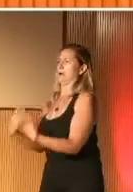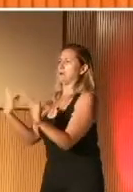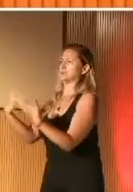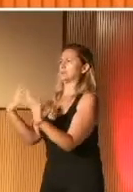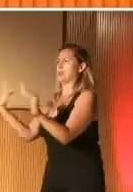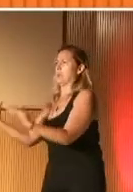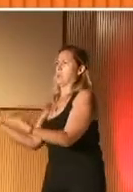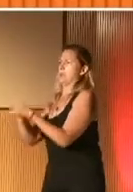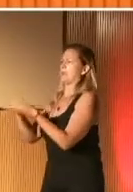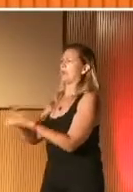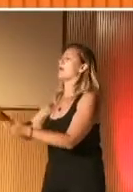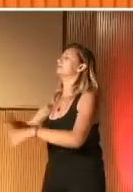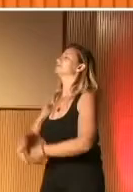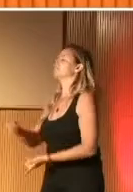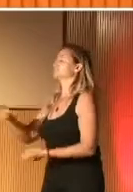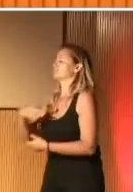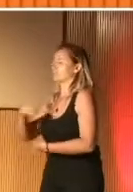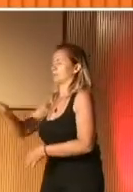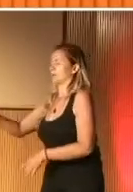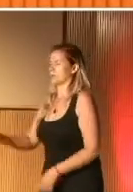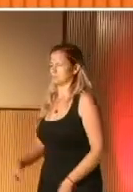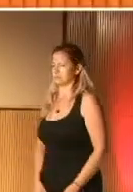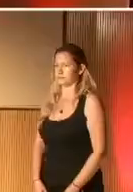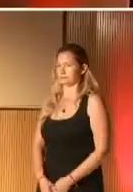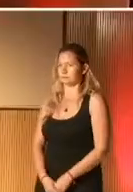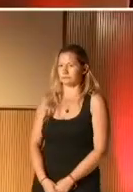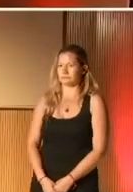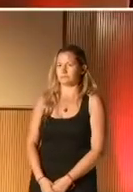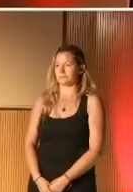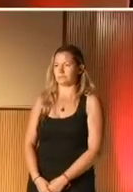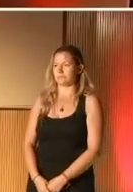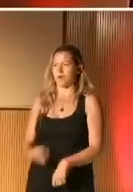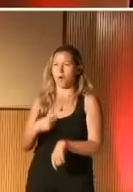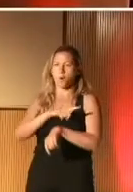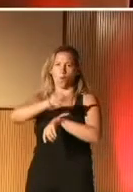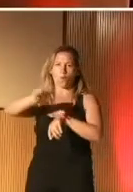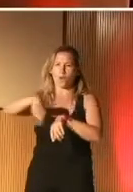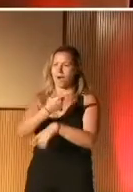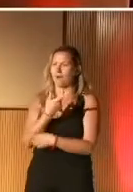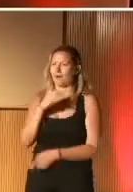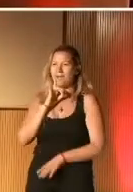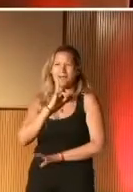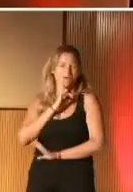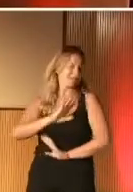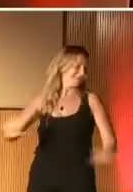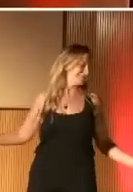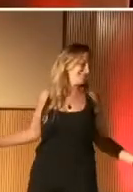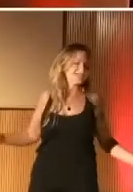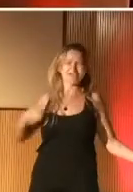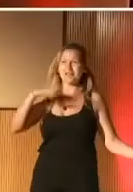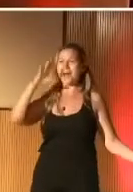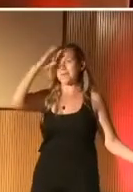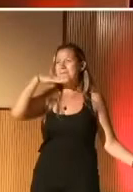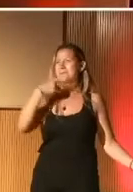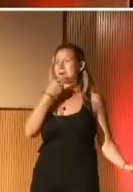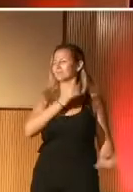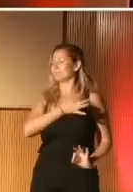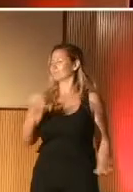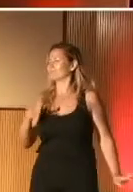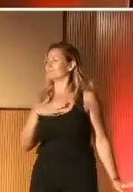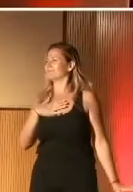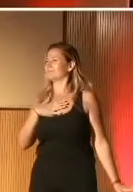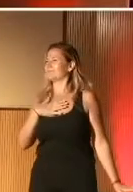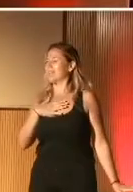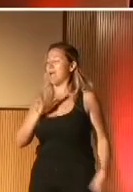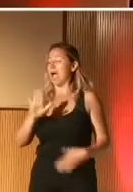veces, a ver si eres capaz. Hostia, fue una hora maravillosa. Dios, mejor papá de la galaxia. Genial, ¿no? Hasta